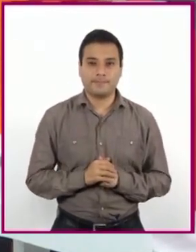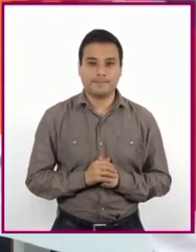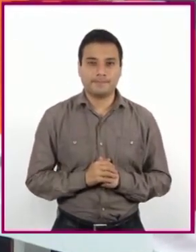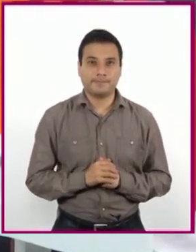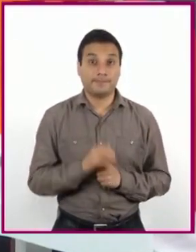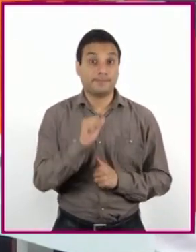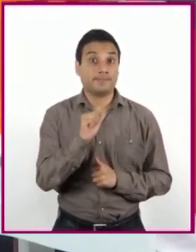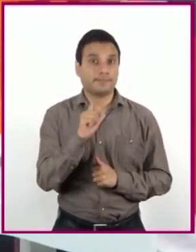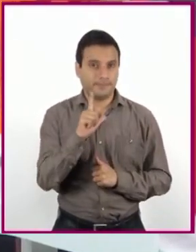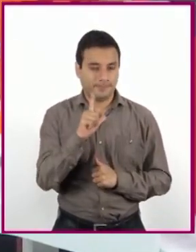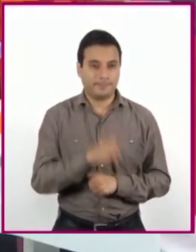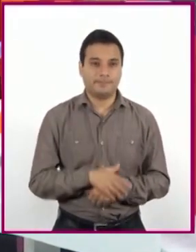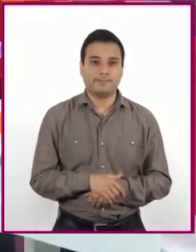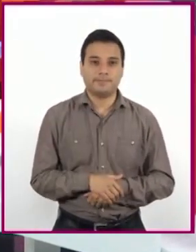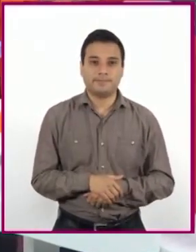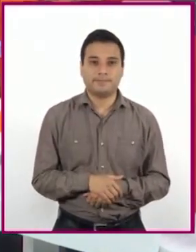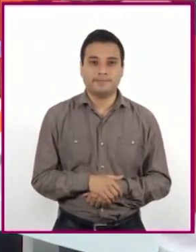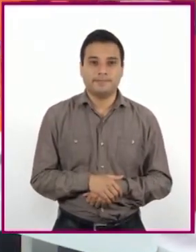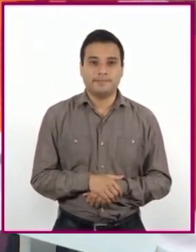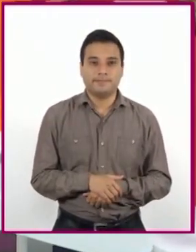Aluminio.